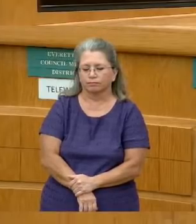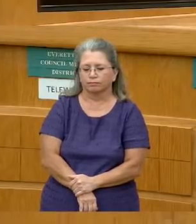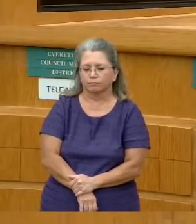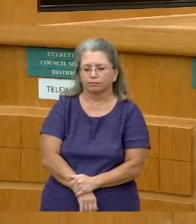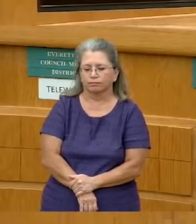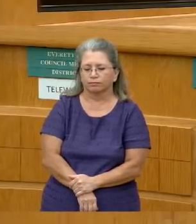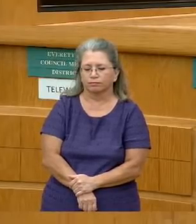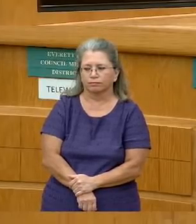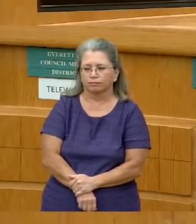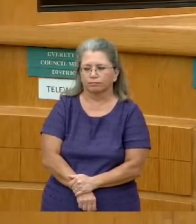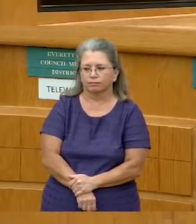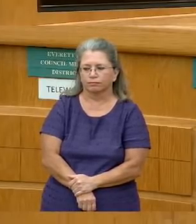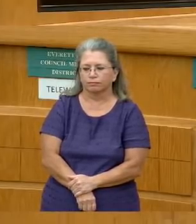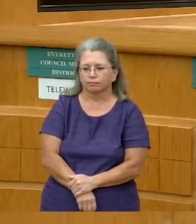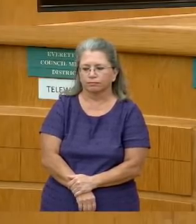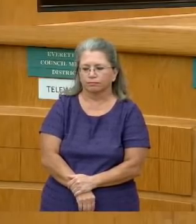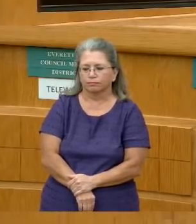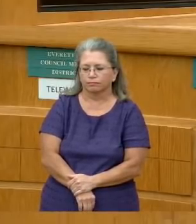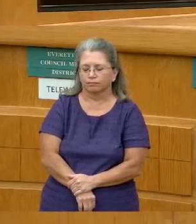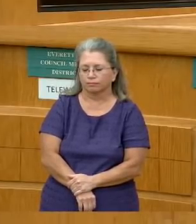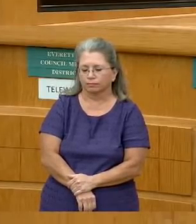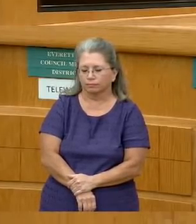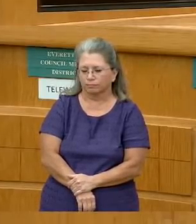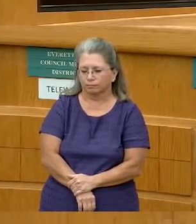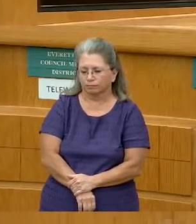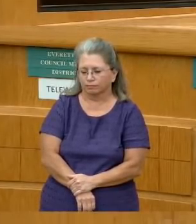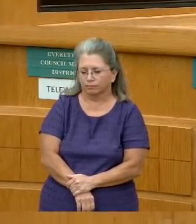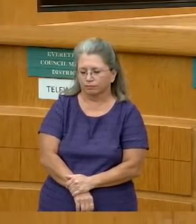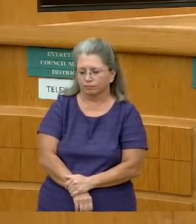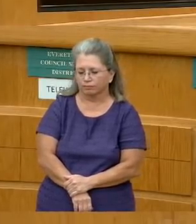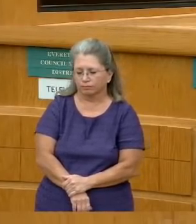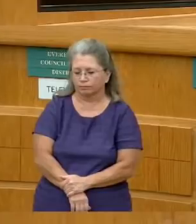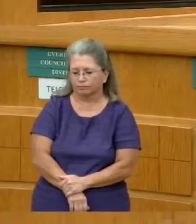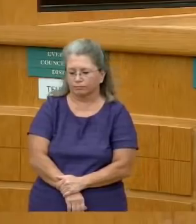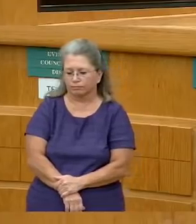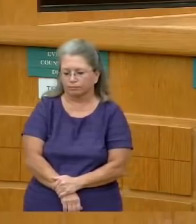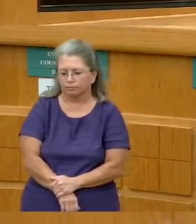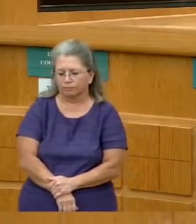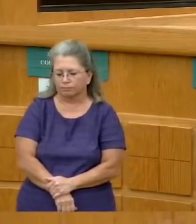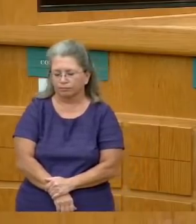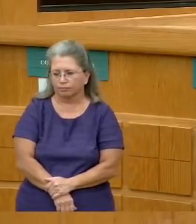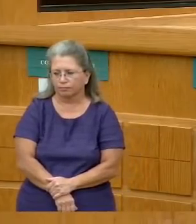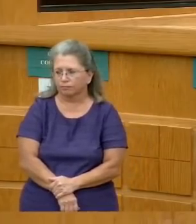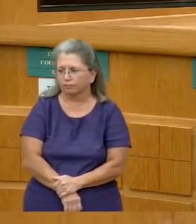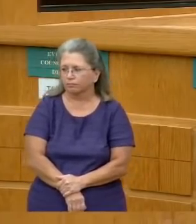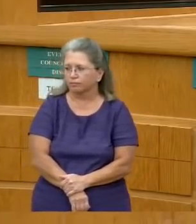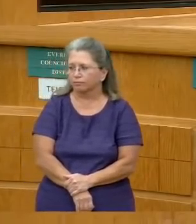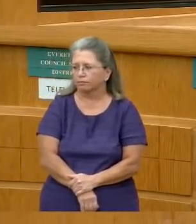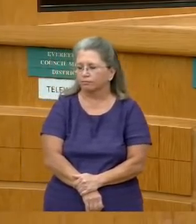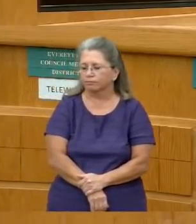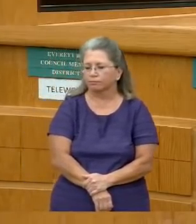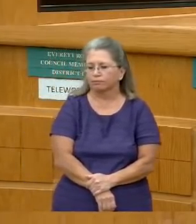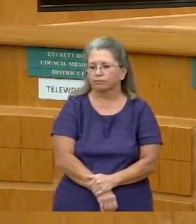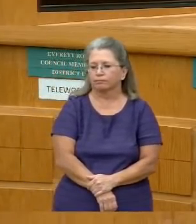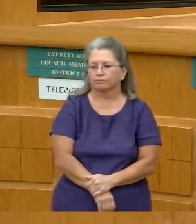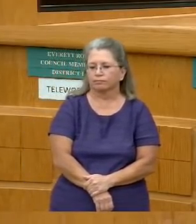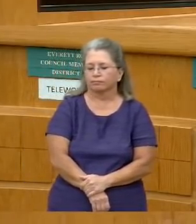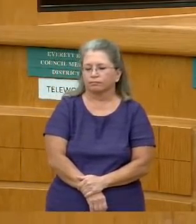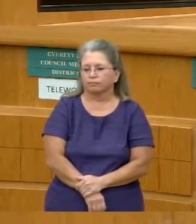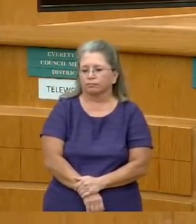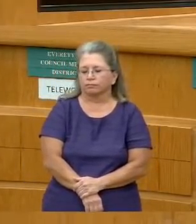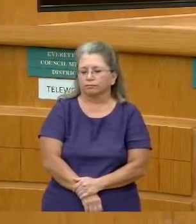tan serio, tan importante que aquí te llamo y con permiso que yo no, inglés es mi primer